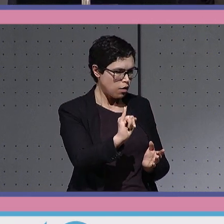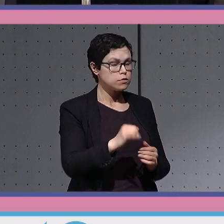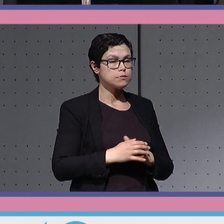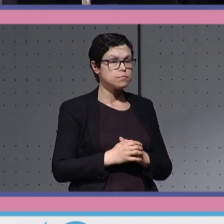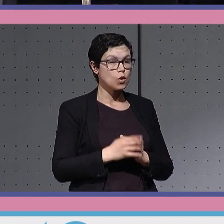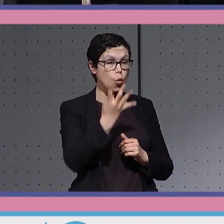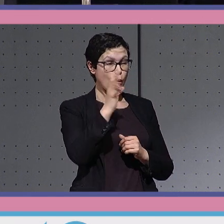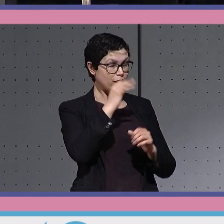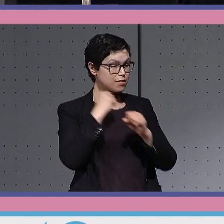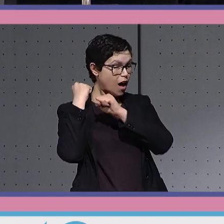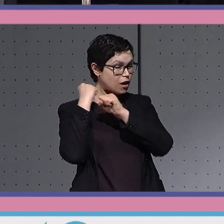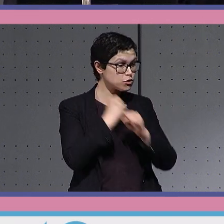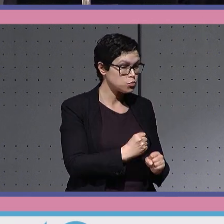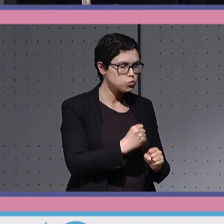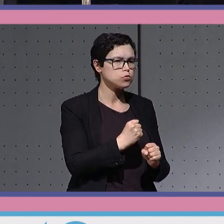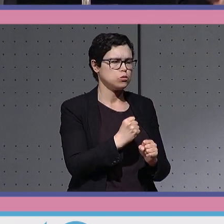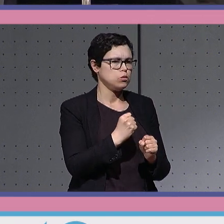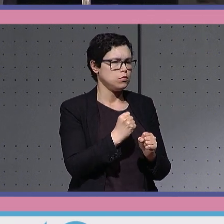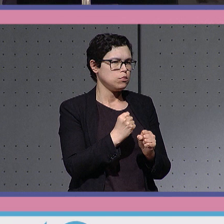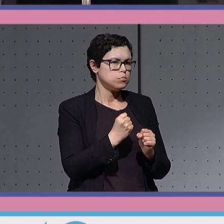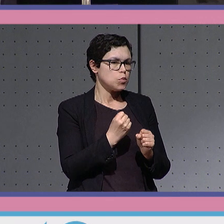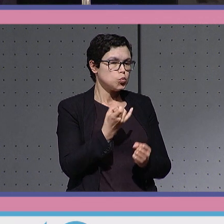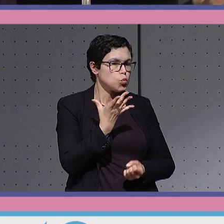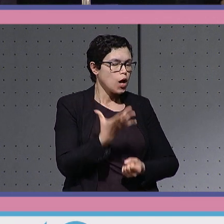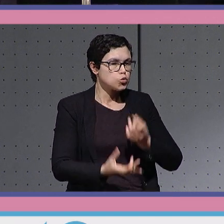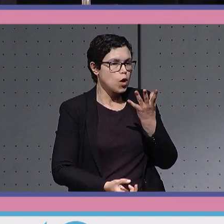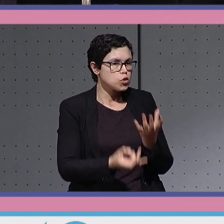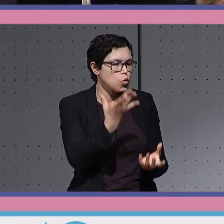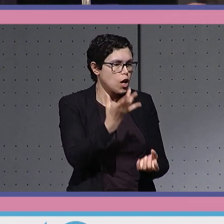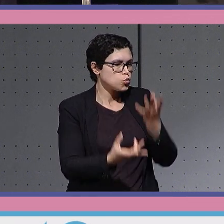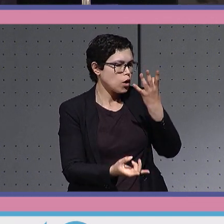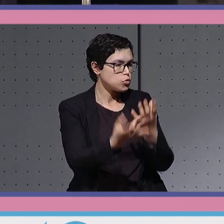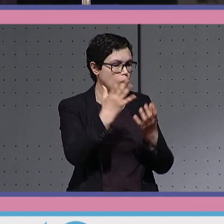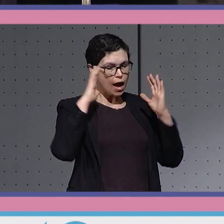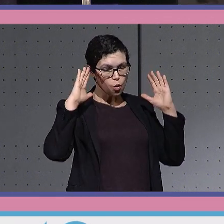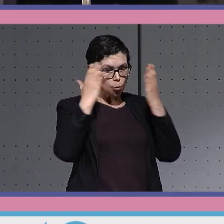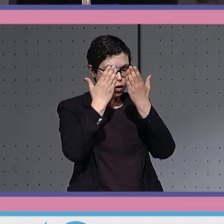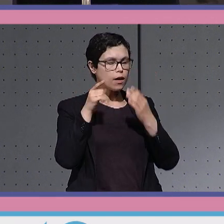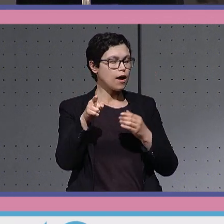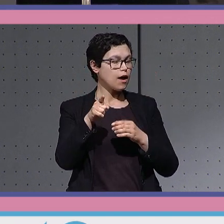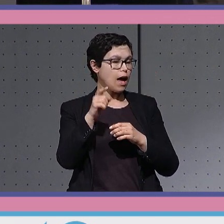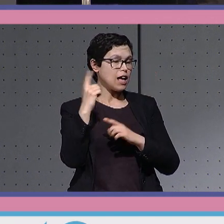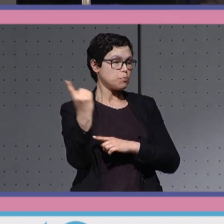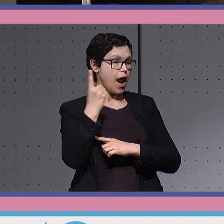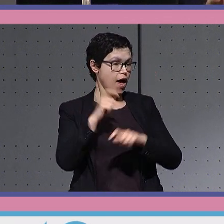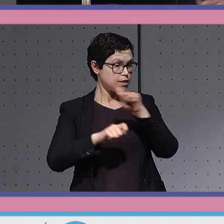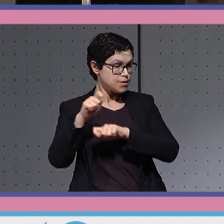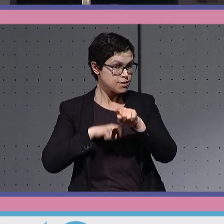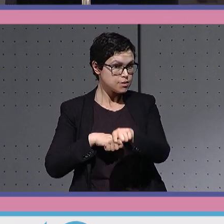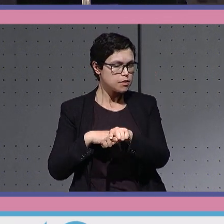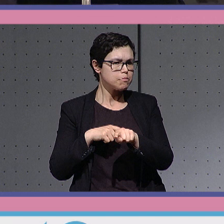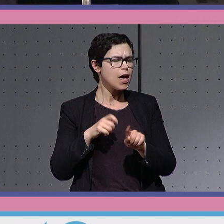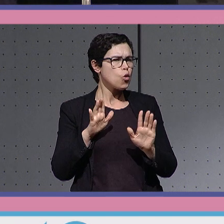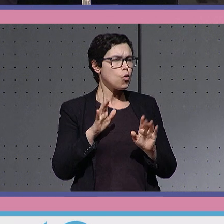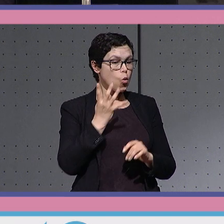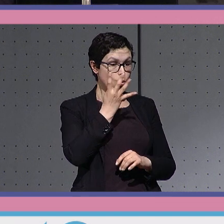forma, han pasado muchas cosas en relación al autismo. Son los 40 años de Aspanais, pero aquí también son 40 años. Y si